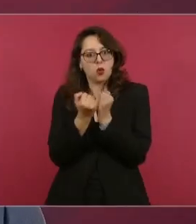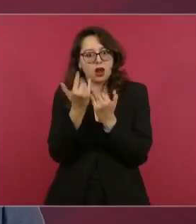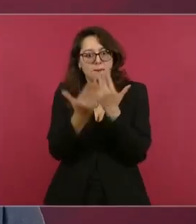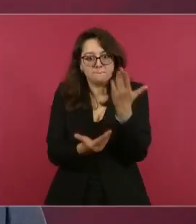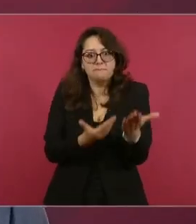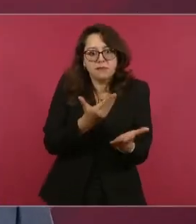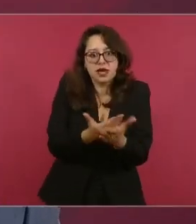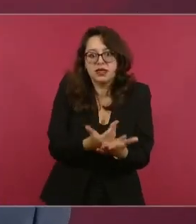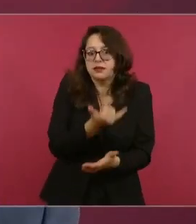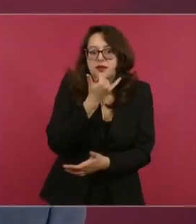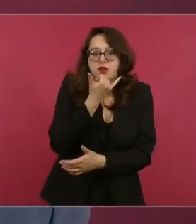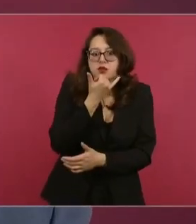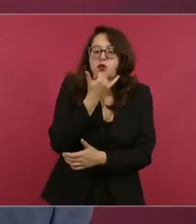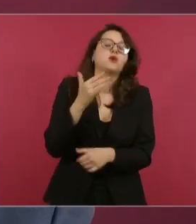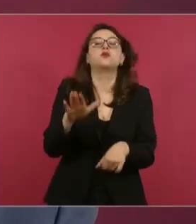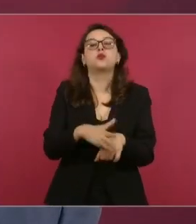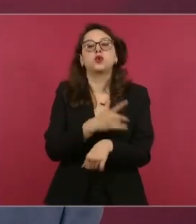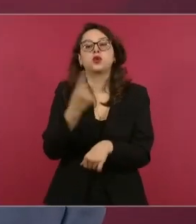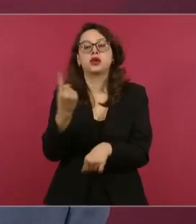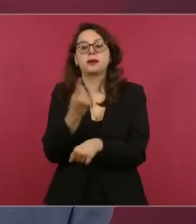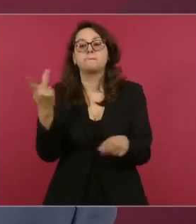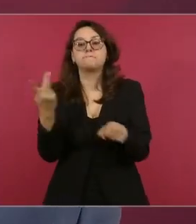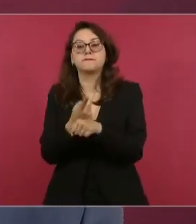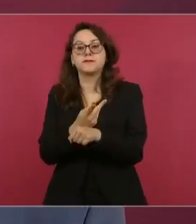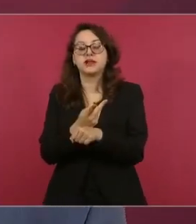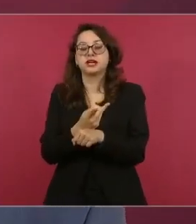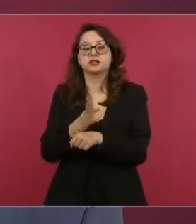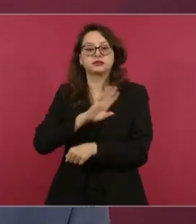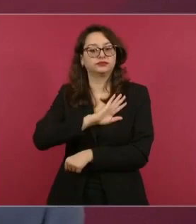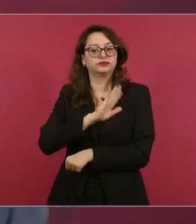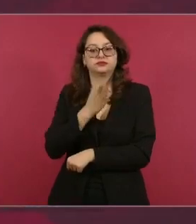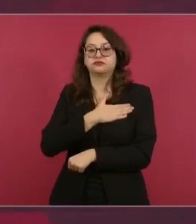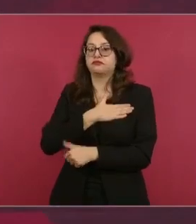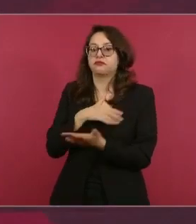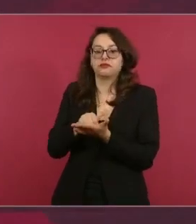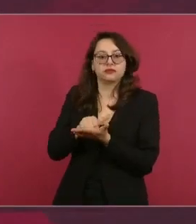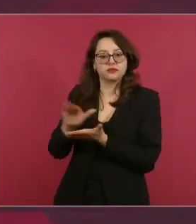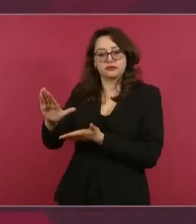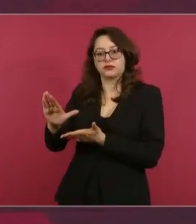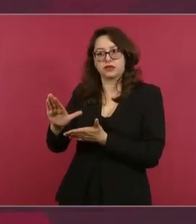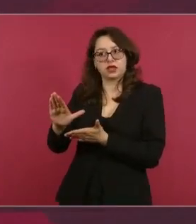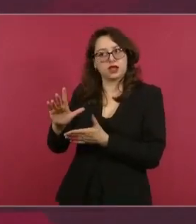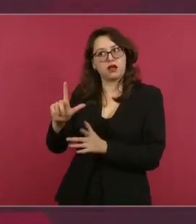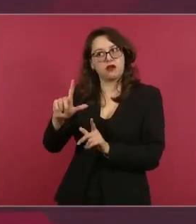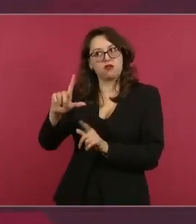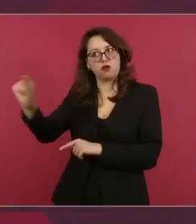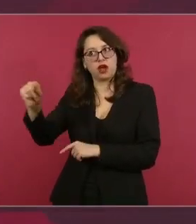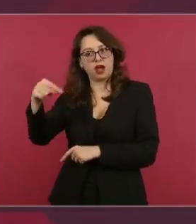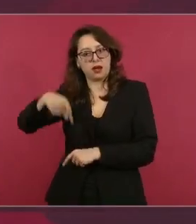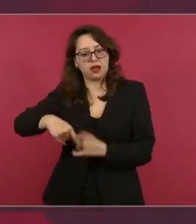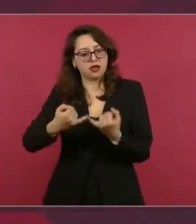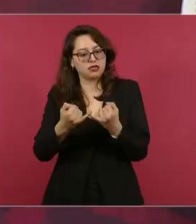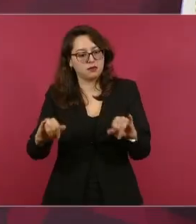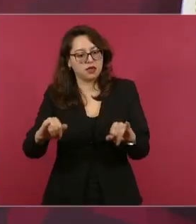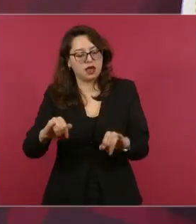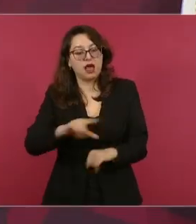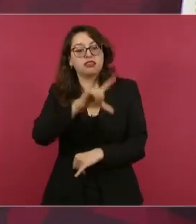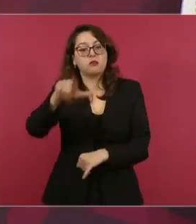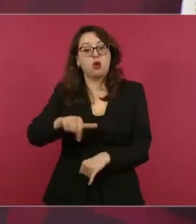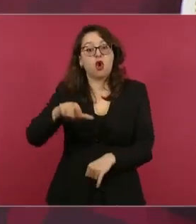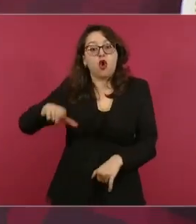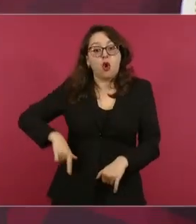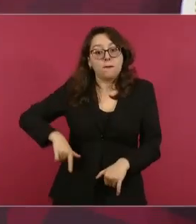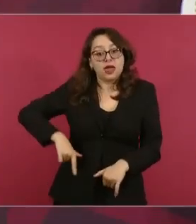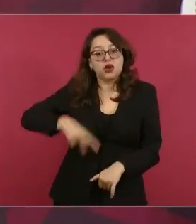luego de que se obtuvo la independencia se cometieron también actos atroces